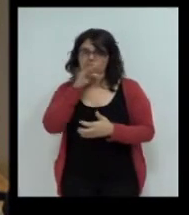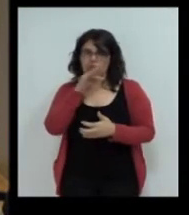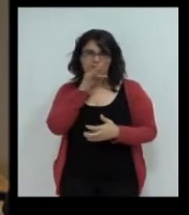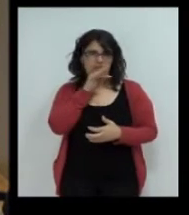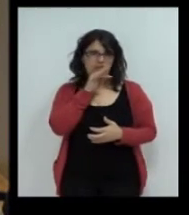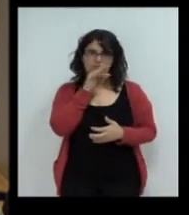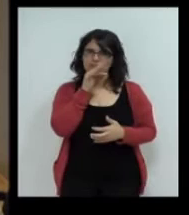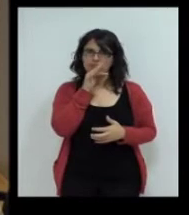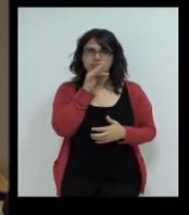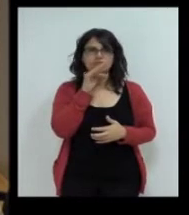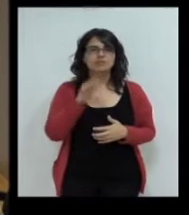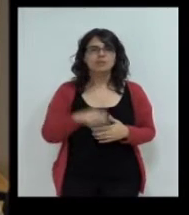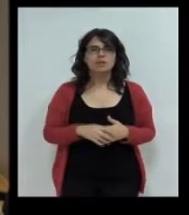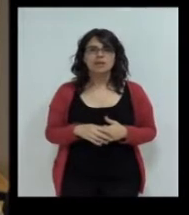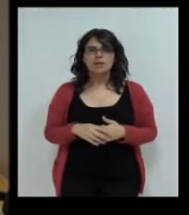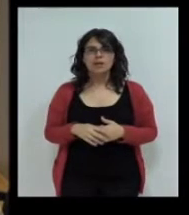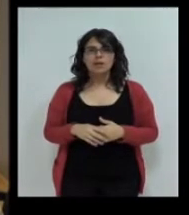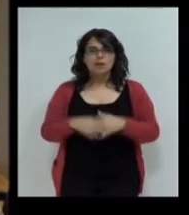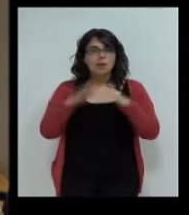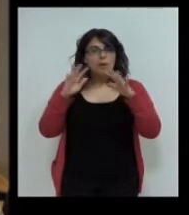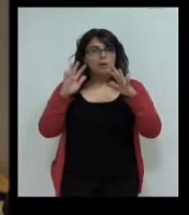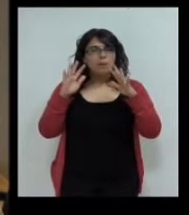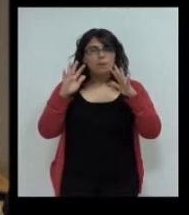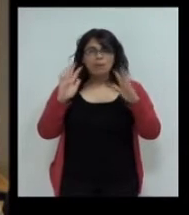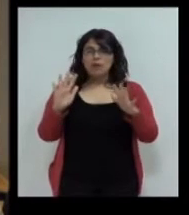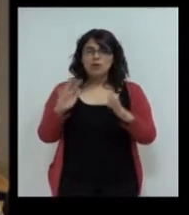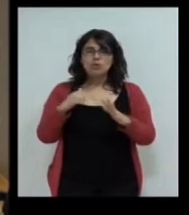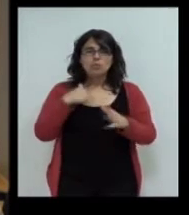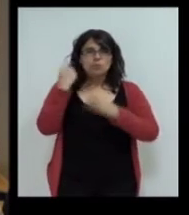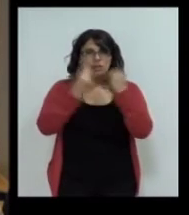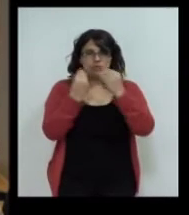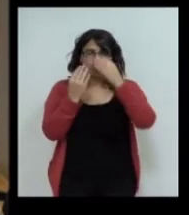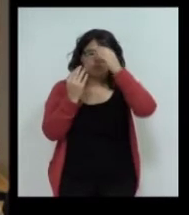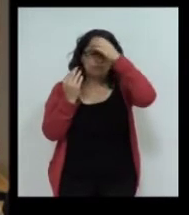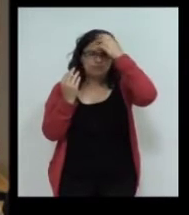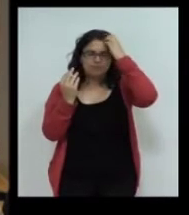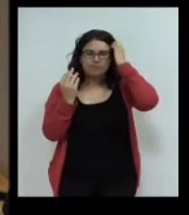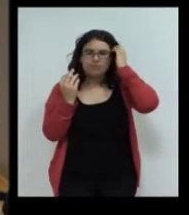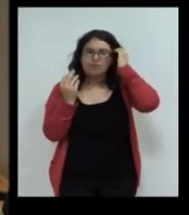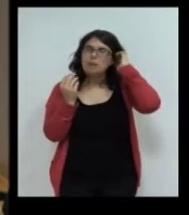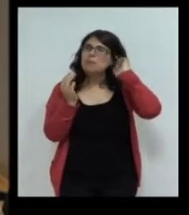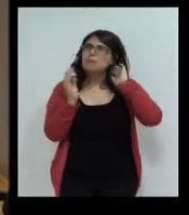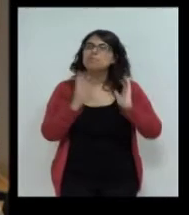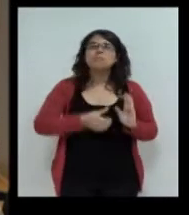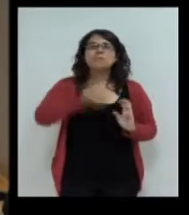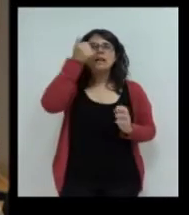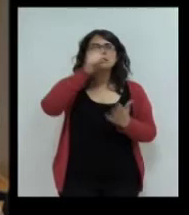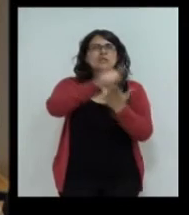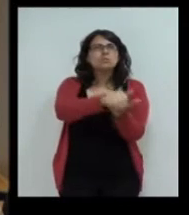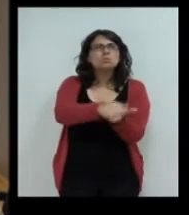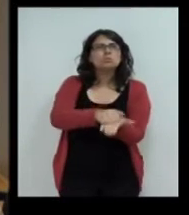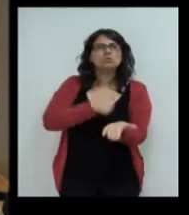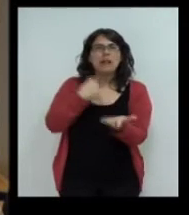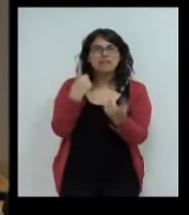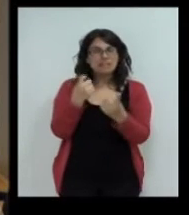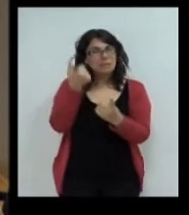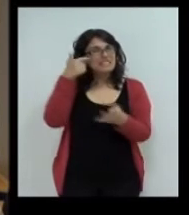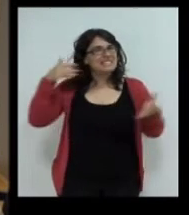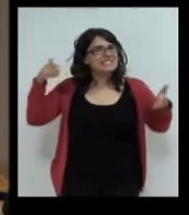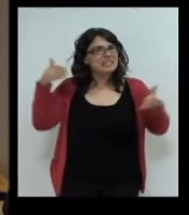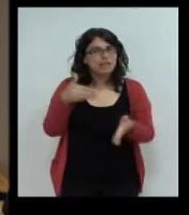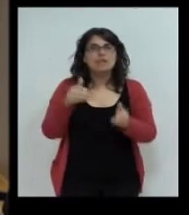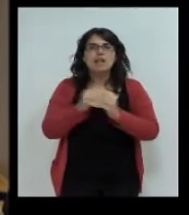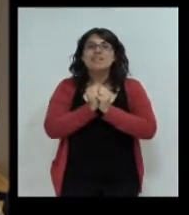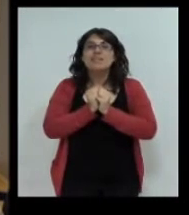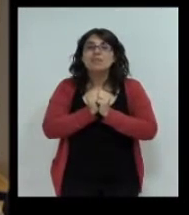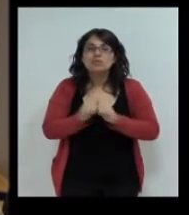interoperabilidad. Pero donde tenemos el vacío, el gap, el hueco, es en todo lo que es la difusión de